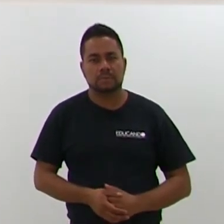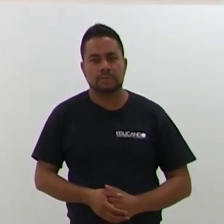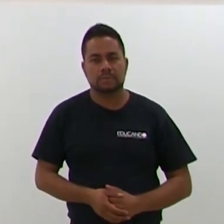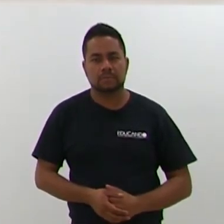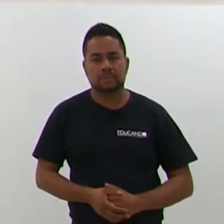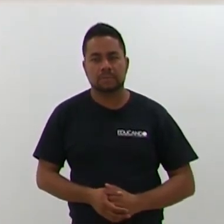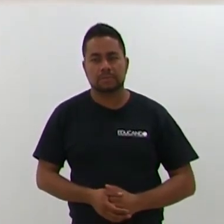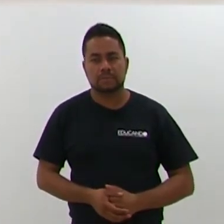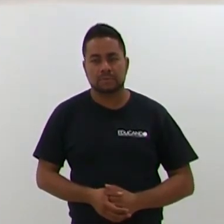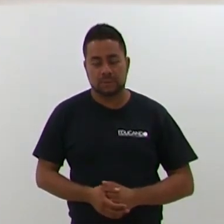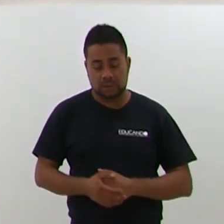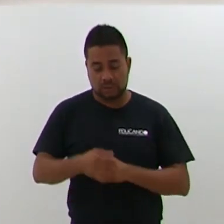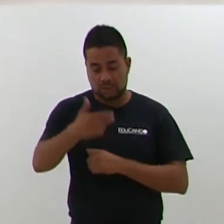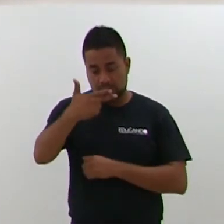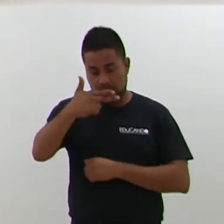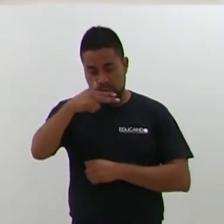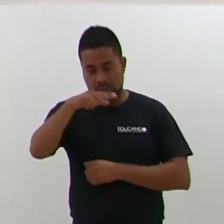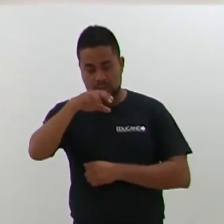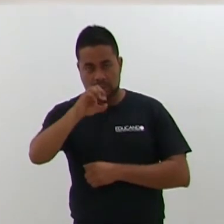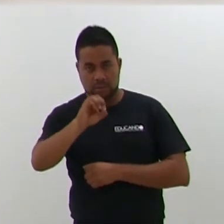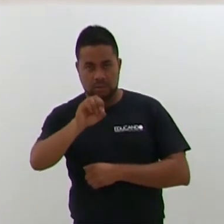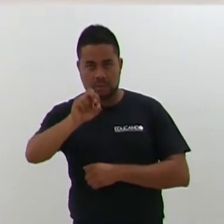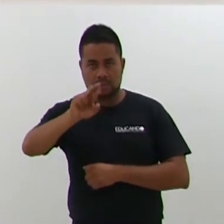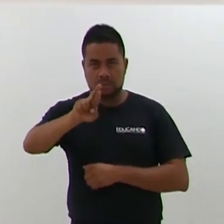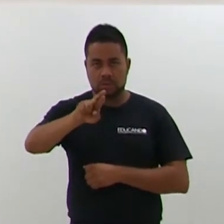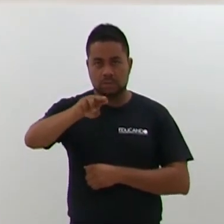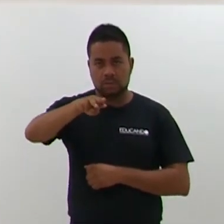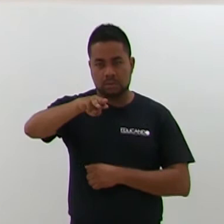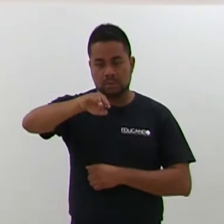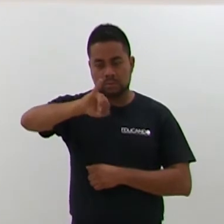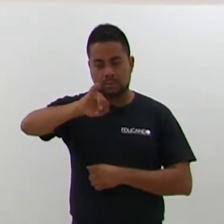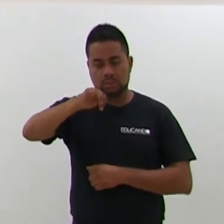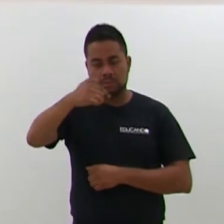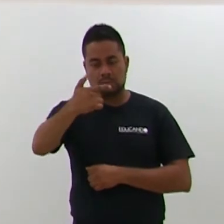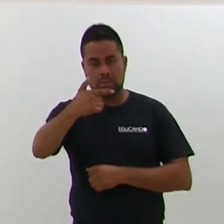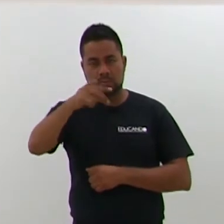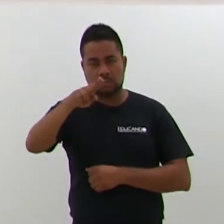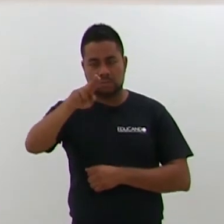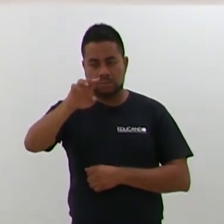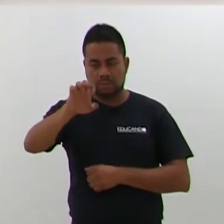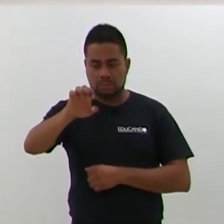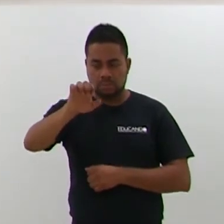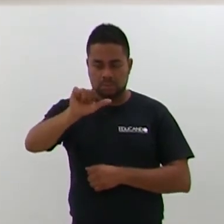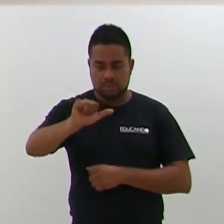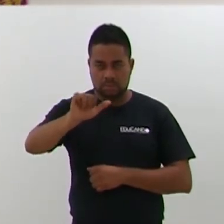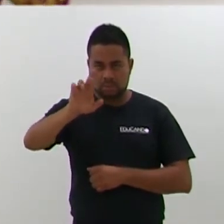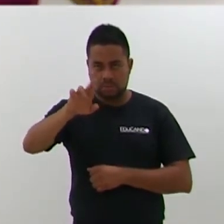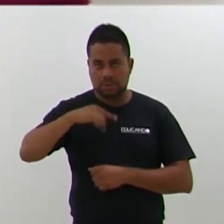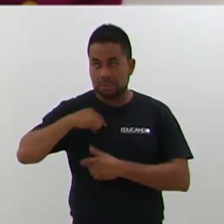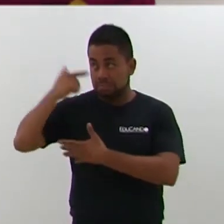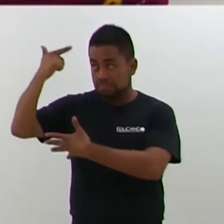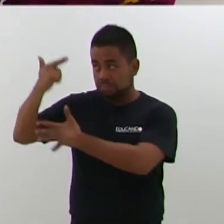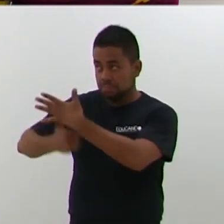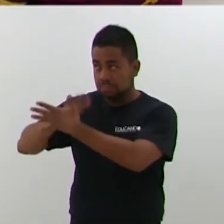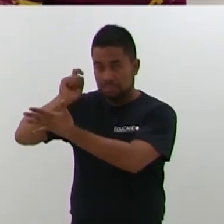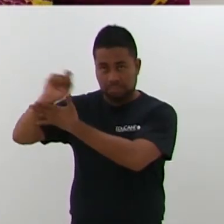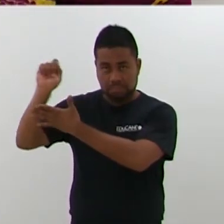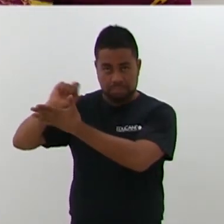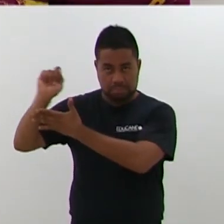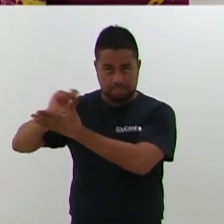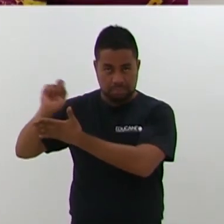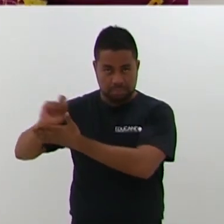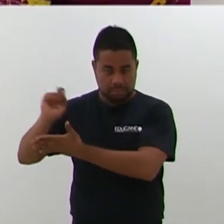hormiguear, muy bien. Hormiguear. Voy a irlas escribiendo de este lado.